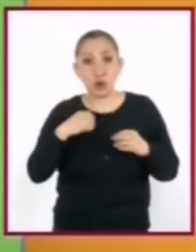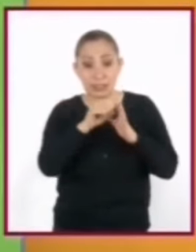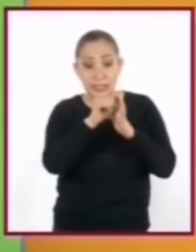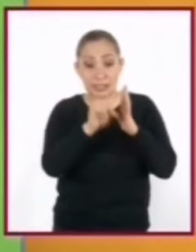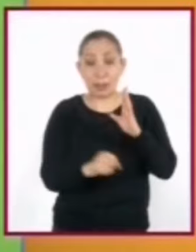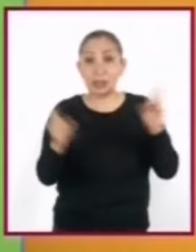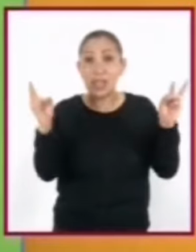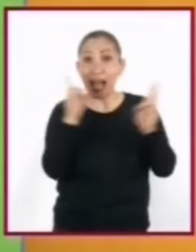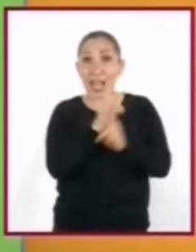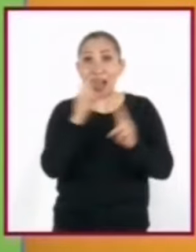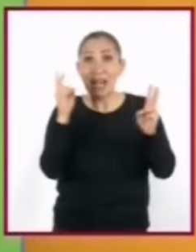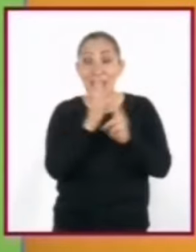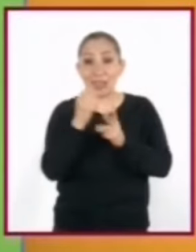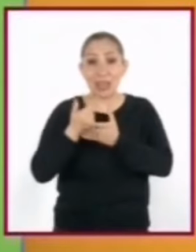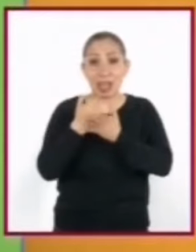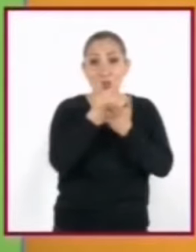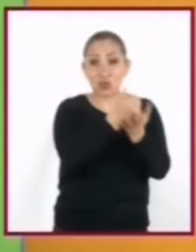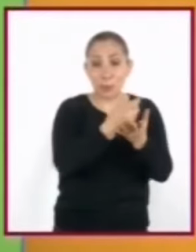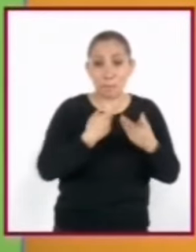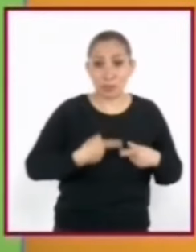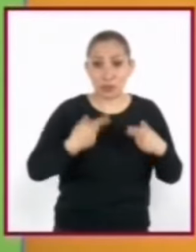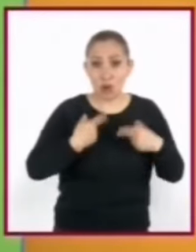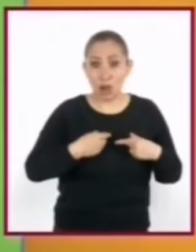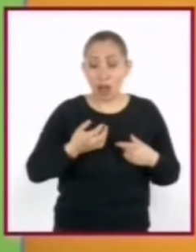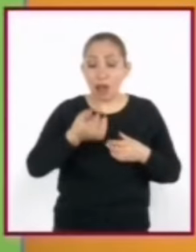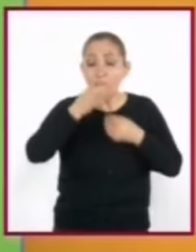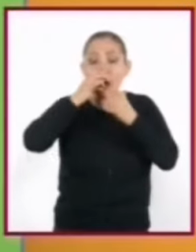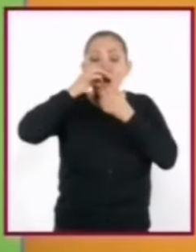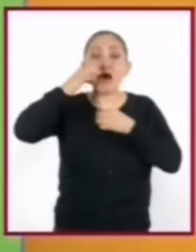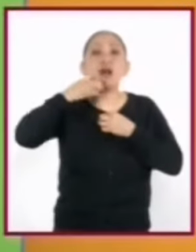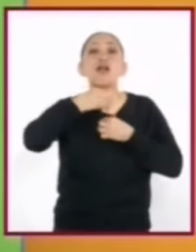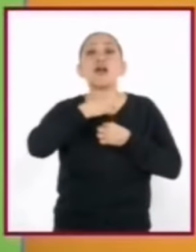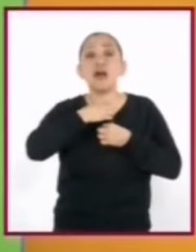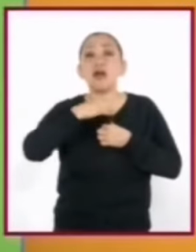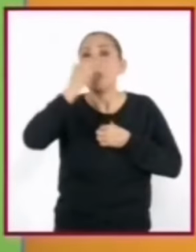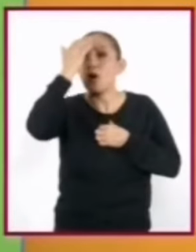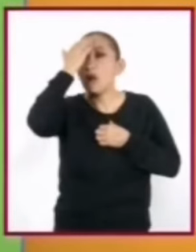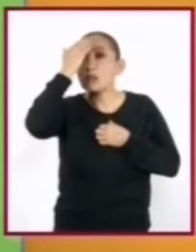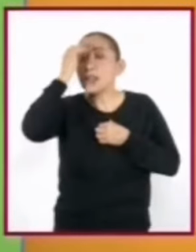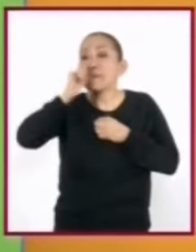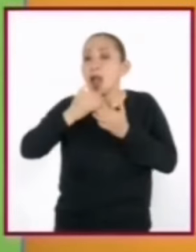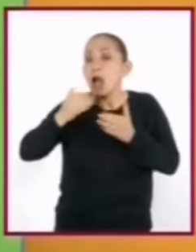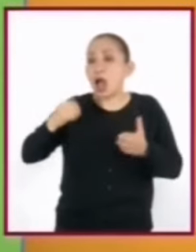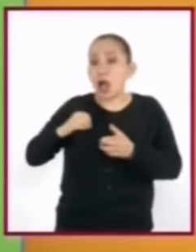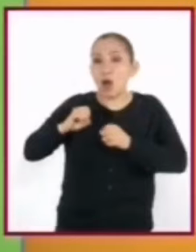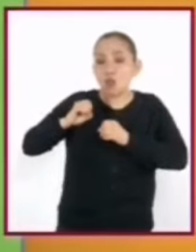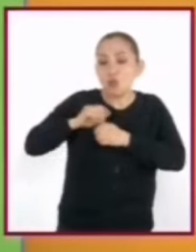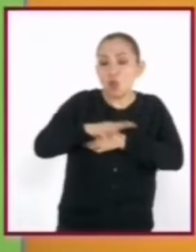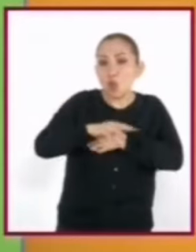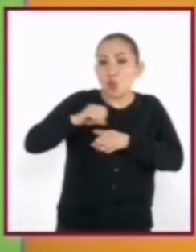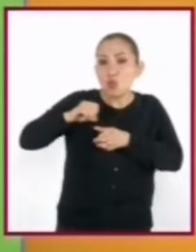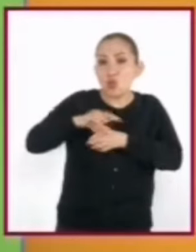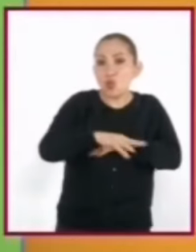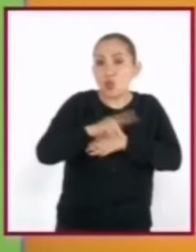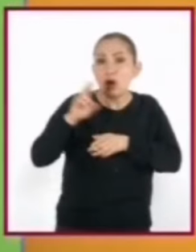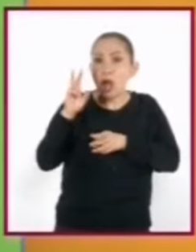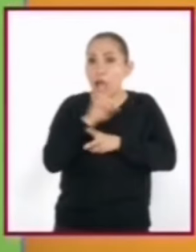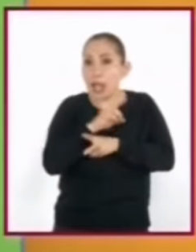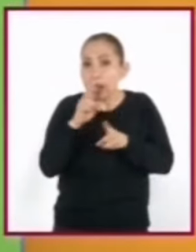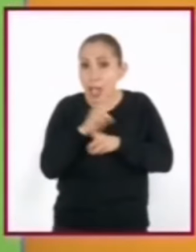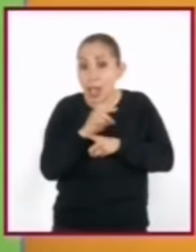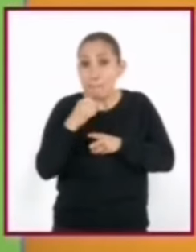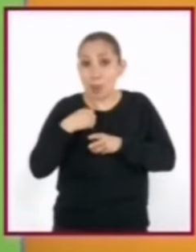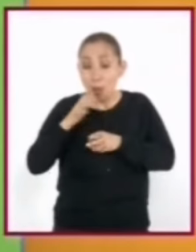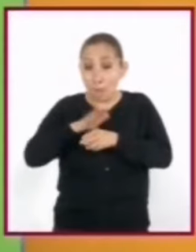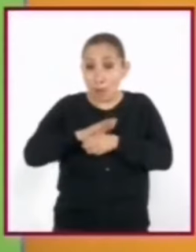de ventilación asistida no serían posibles sin el conocimiento sobre la presión del fluido, de modo que